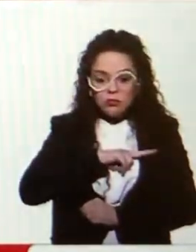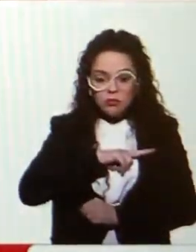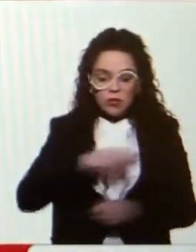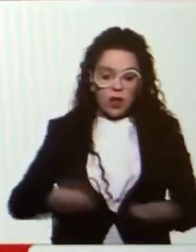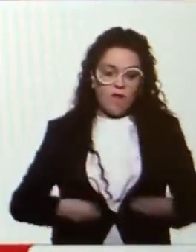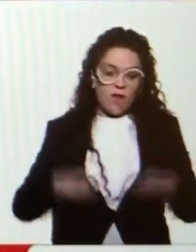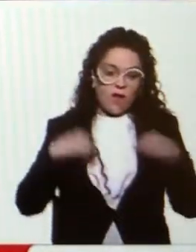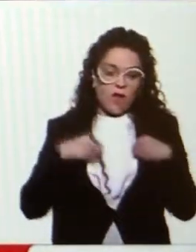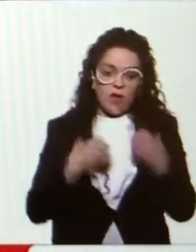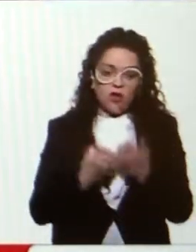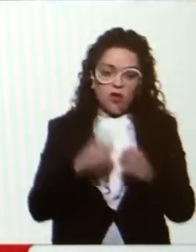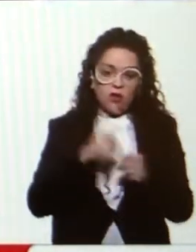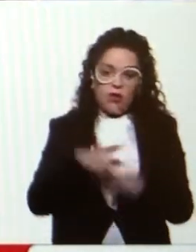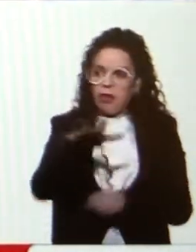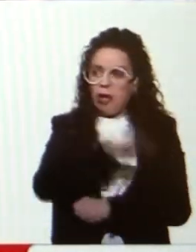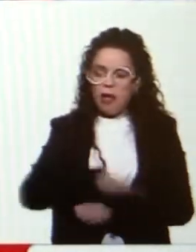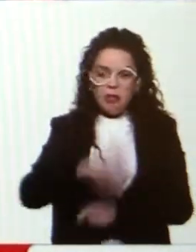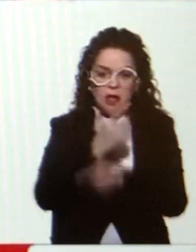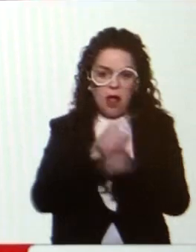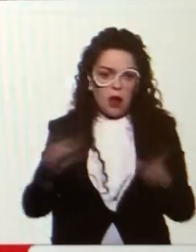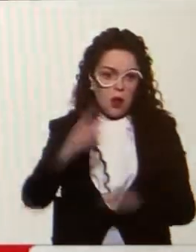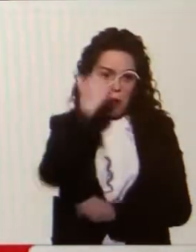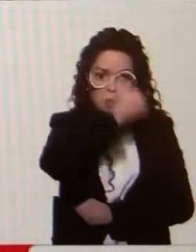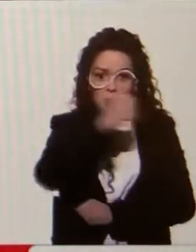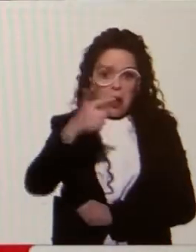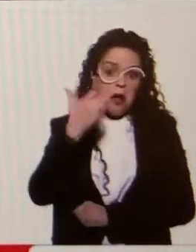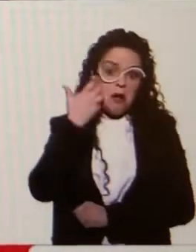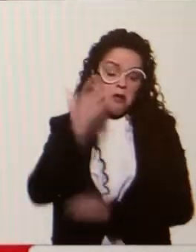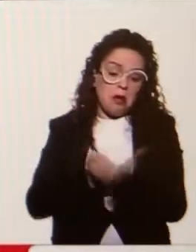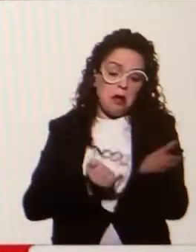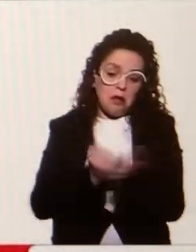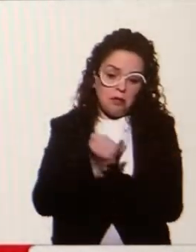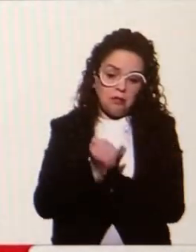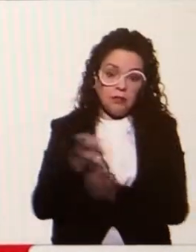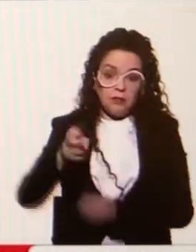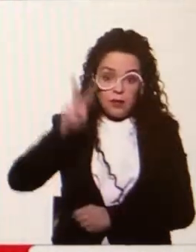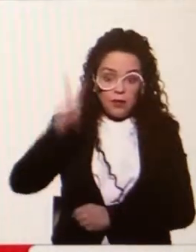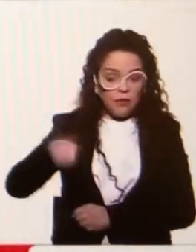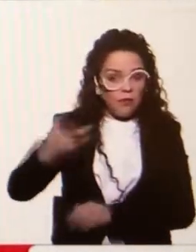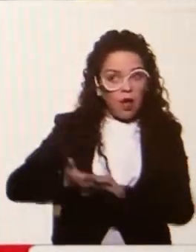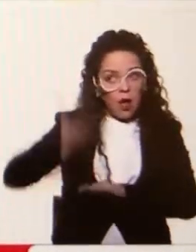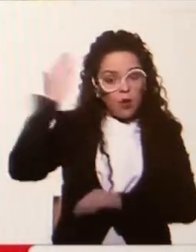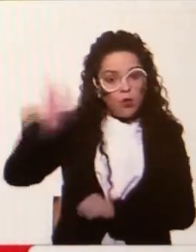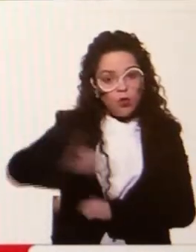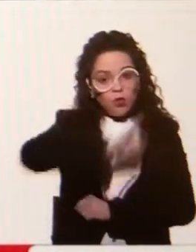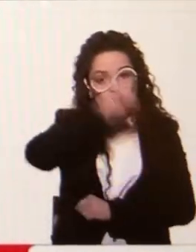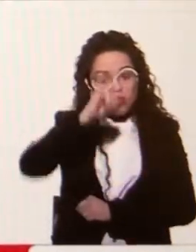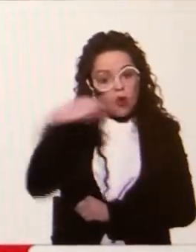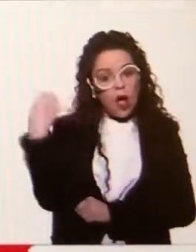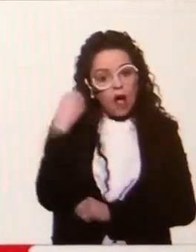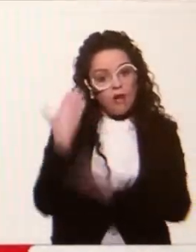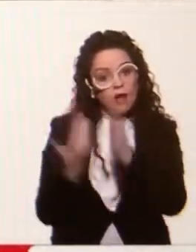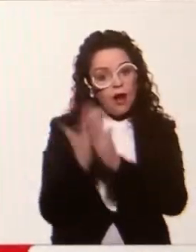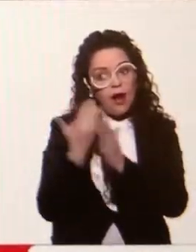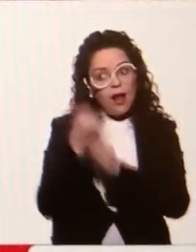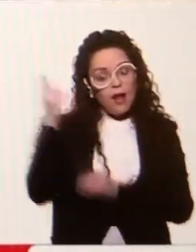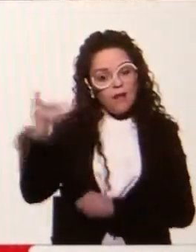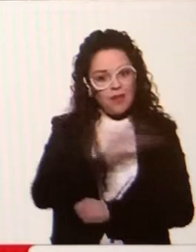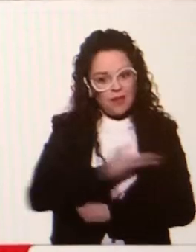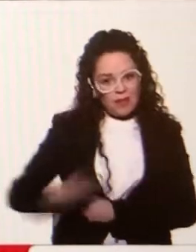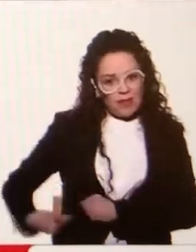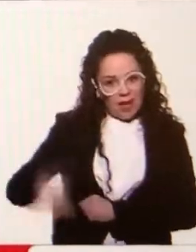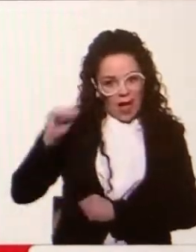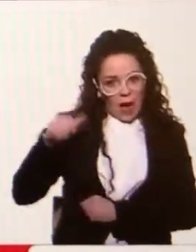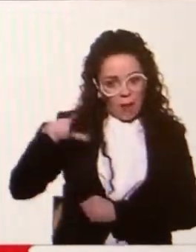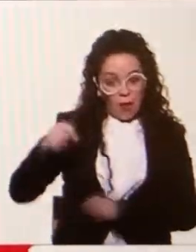para esclarecer el caso de los muchachos de Ayotzinapa el presidente nunca nunca lo ha dicho ni Alejandro encina